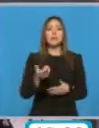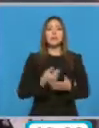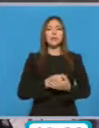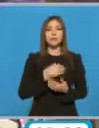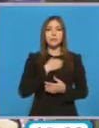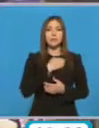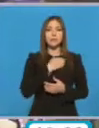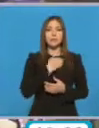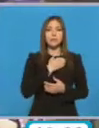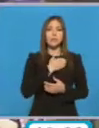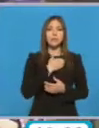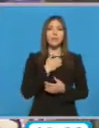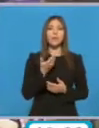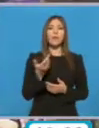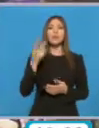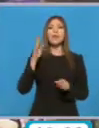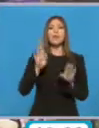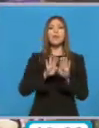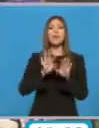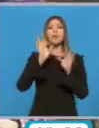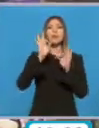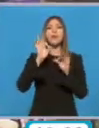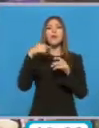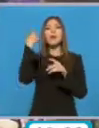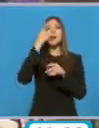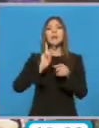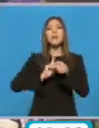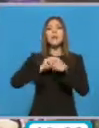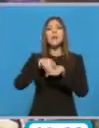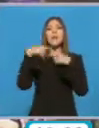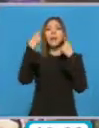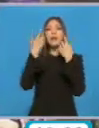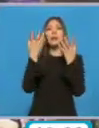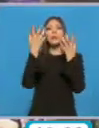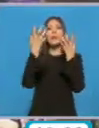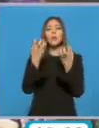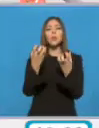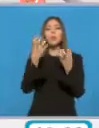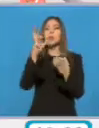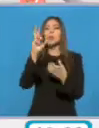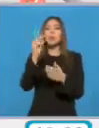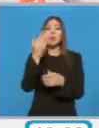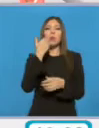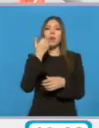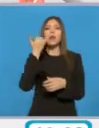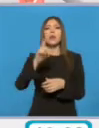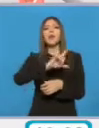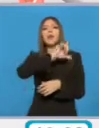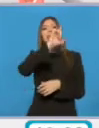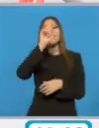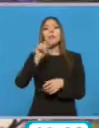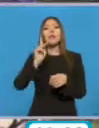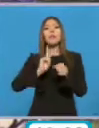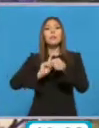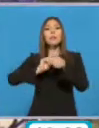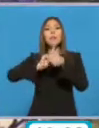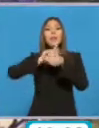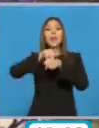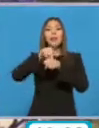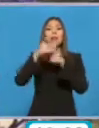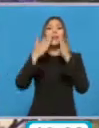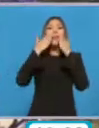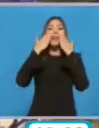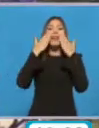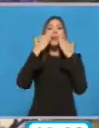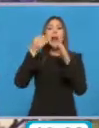no vamos a tener una permeabilidad adecuada en la piel y nuestros productos posteriores no van a penetrar adecuadamente.